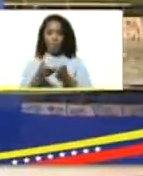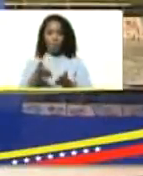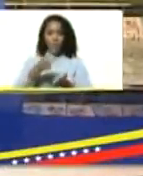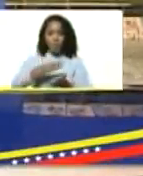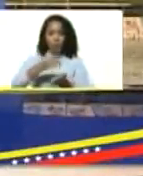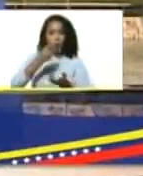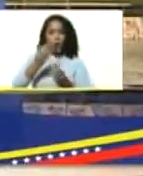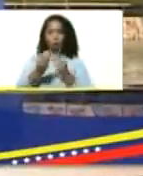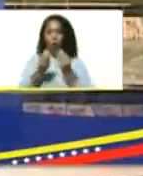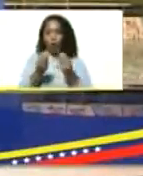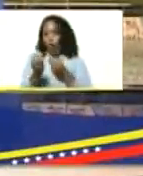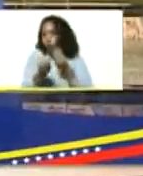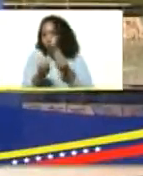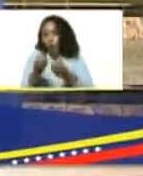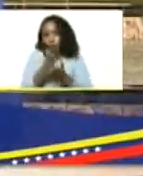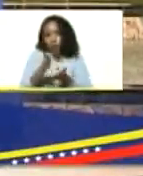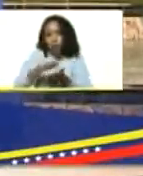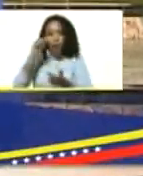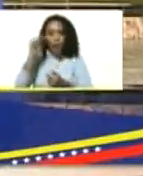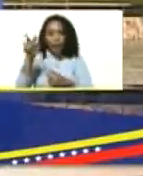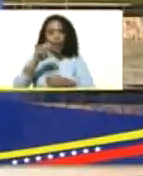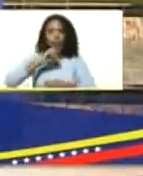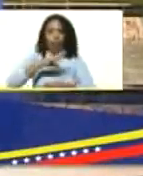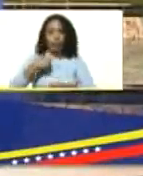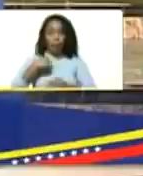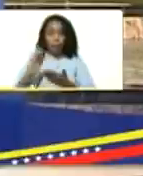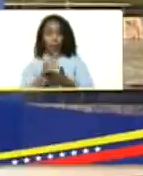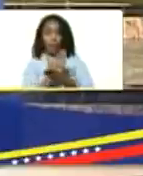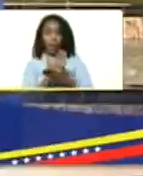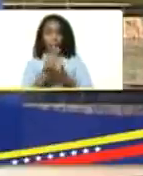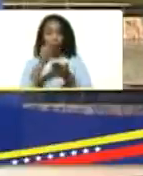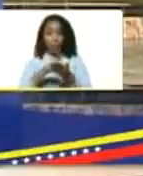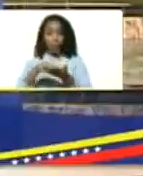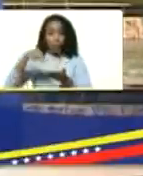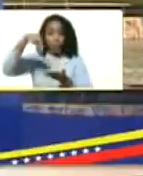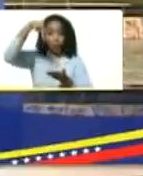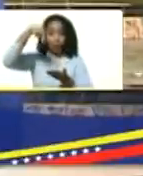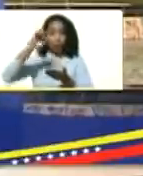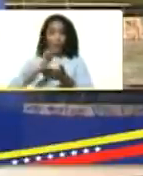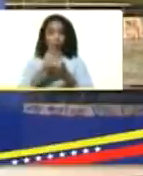tengo la capacidad de ver estos sucesos históricos que me quitaron de la pantalla